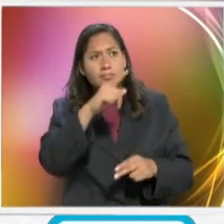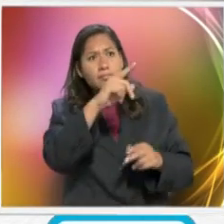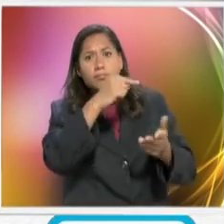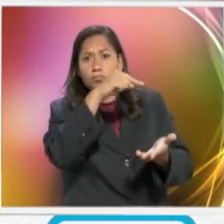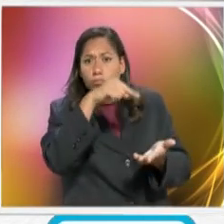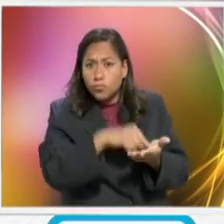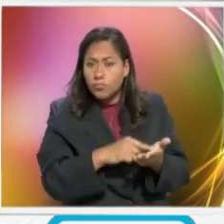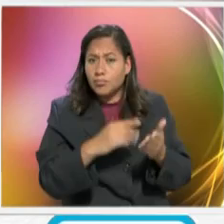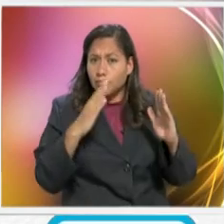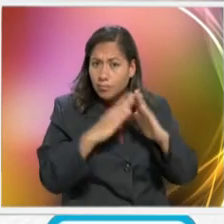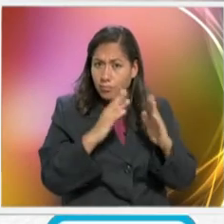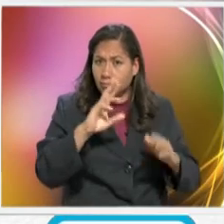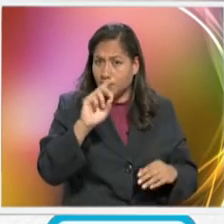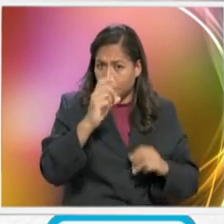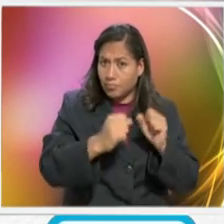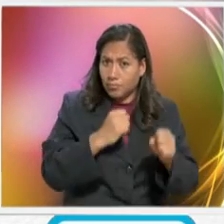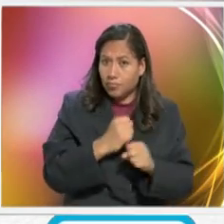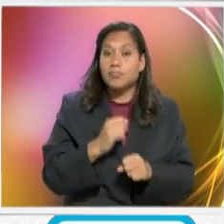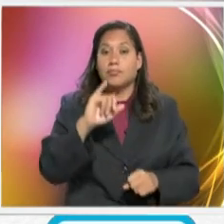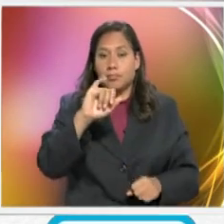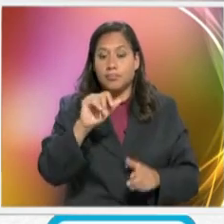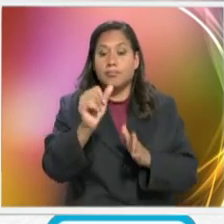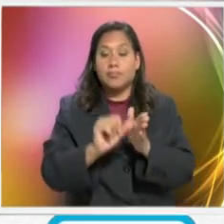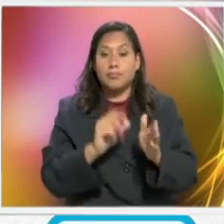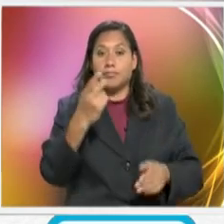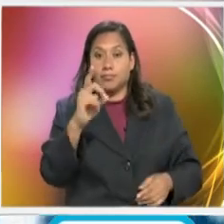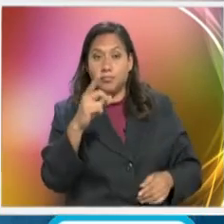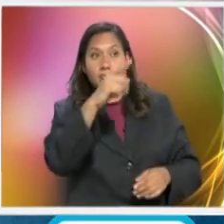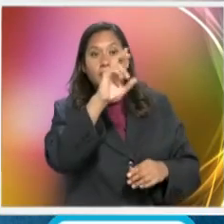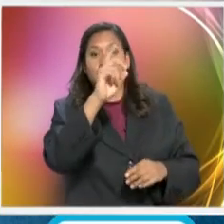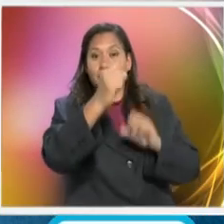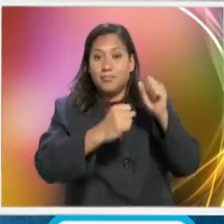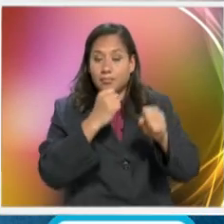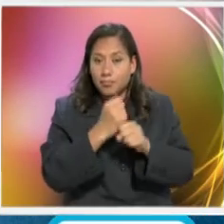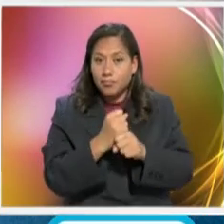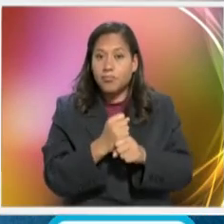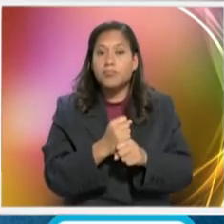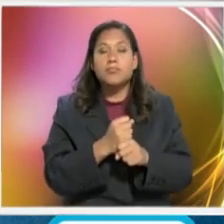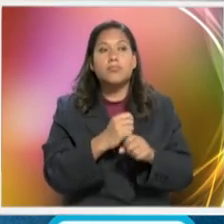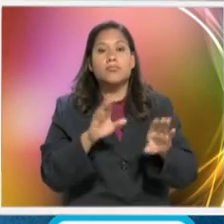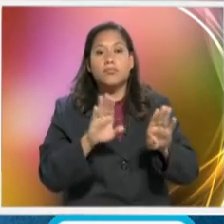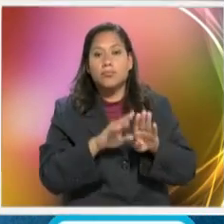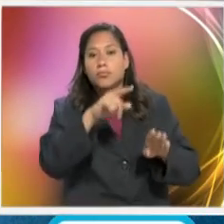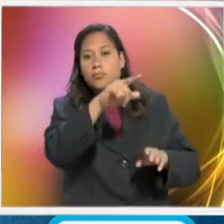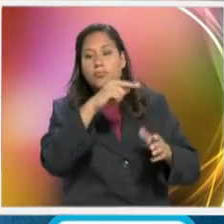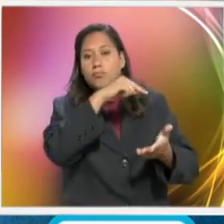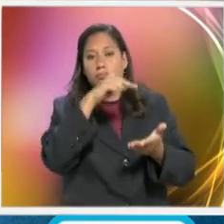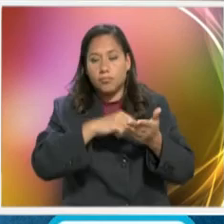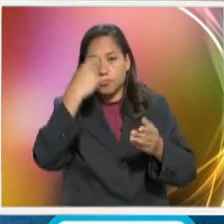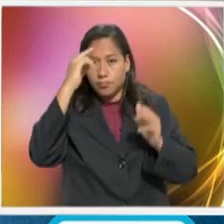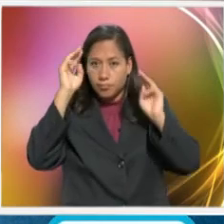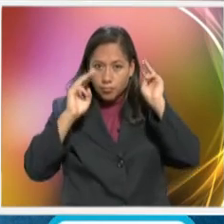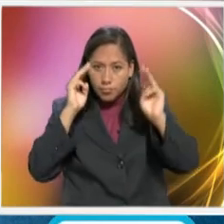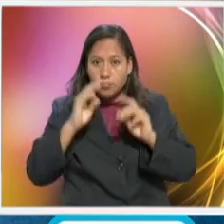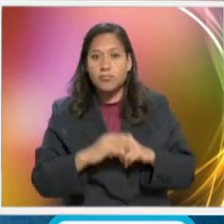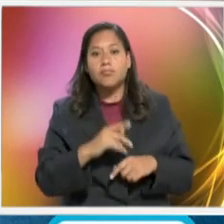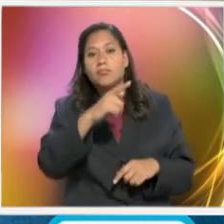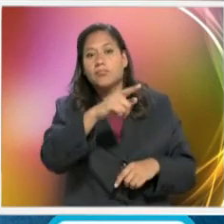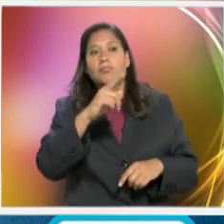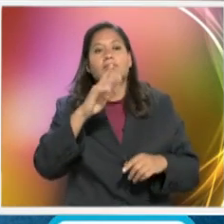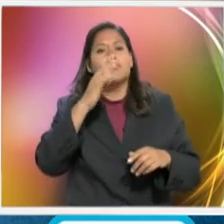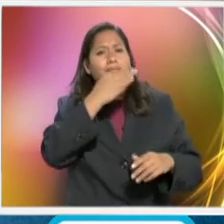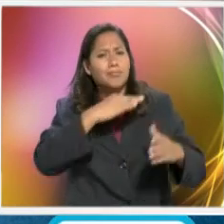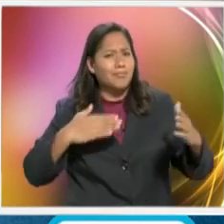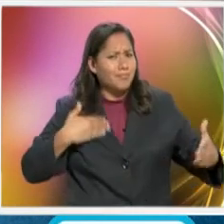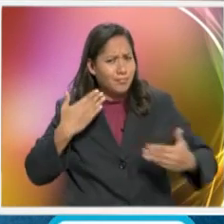recinto, ¿no? ¿También? Sí, en el mes de diciembre el museo cumple 30 años como labor museística. Entonces, y quiero suponer que van a echar la casa por la